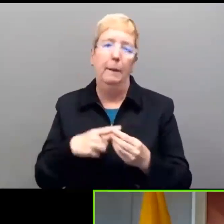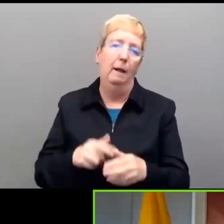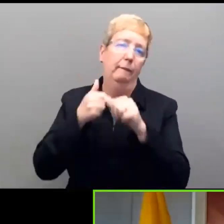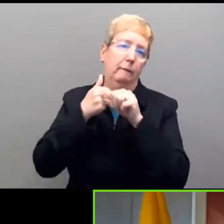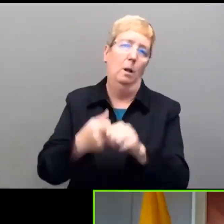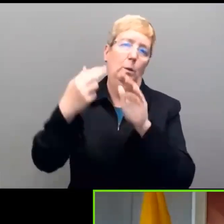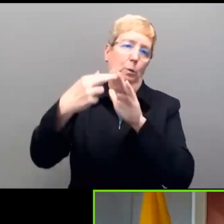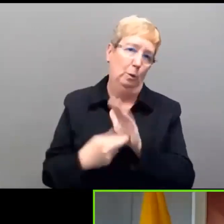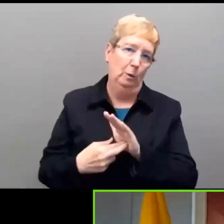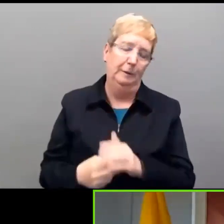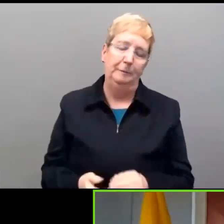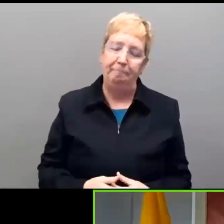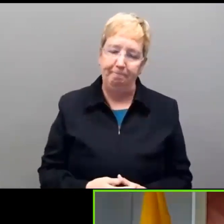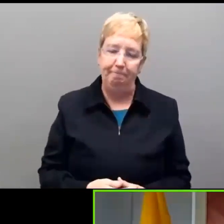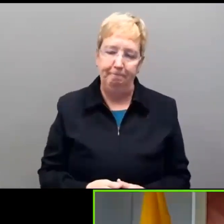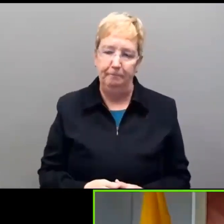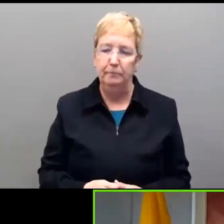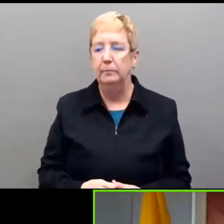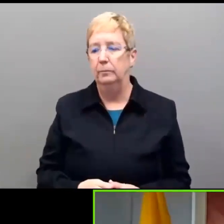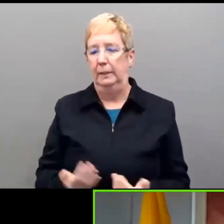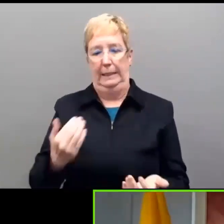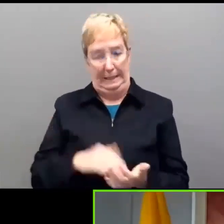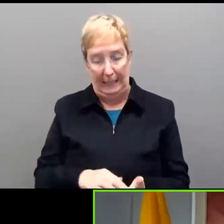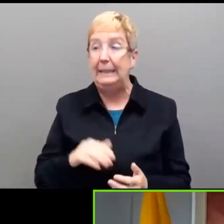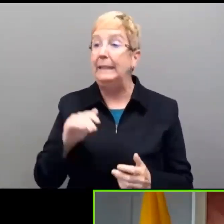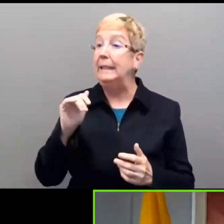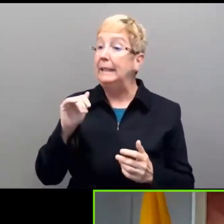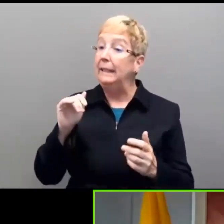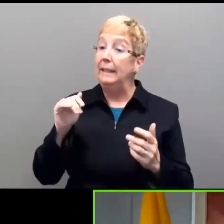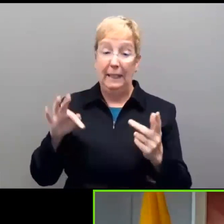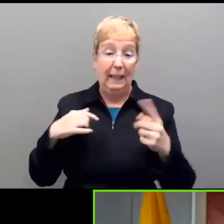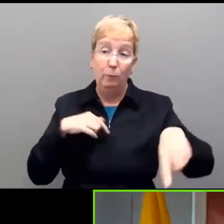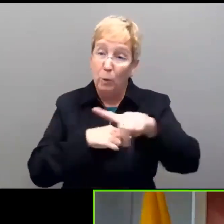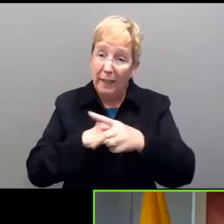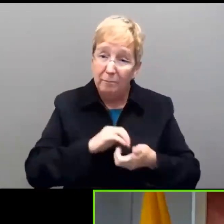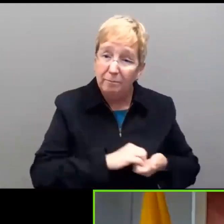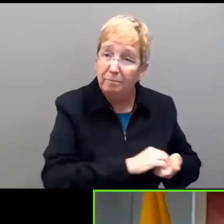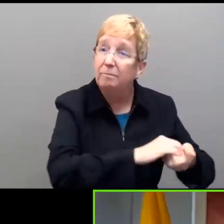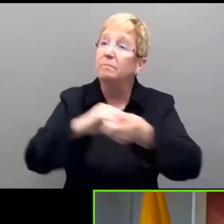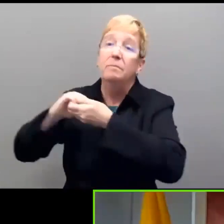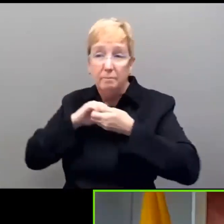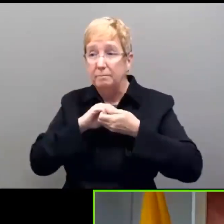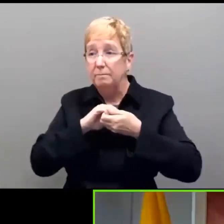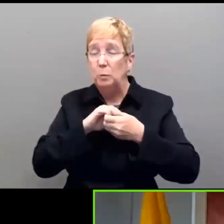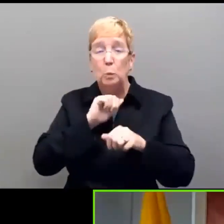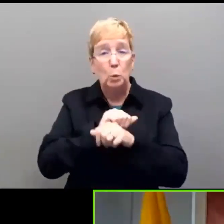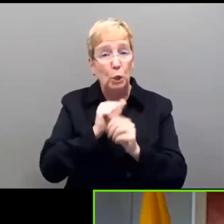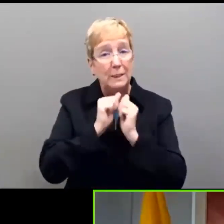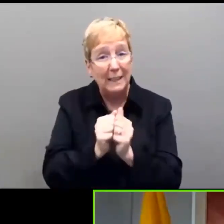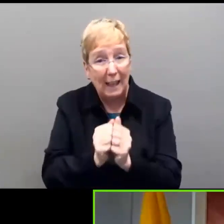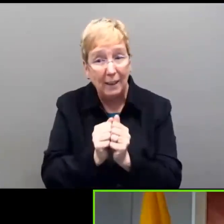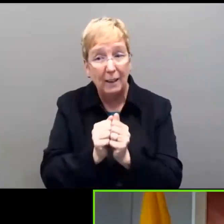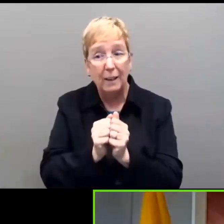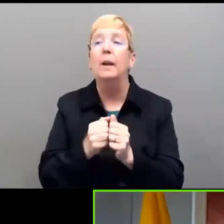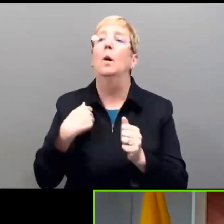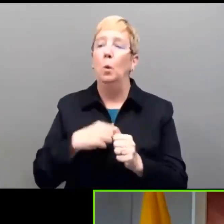trabajen para no cumplir, trabajan diligentemente para no cumplir con estos decretos. Y yo sé que hay muchos nuevos mexicanos, y yo me incluyo en